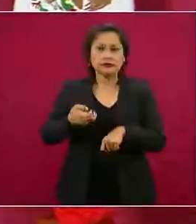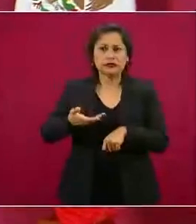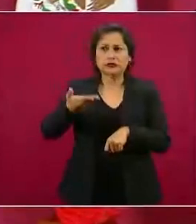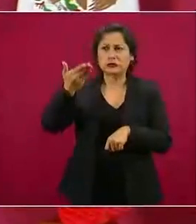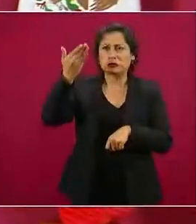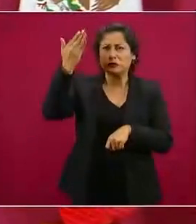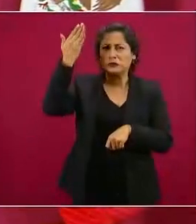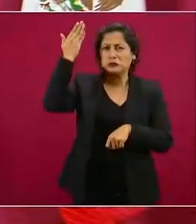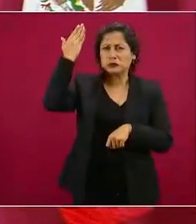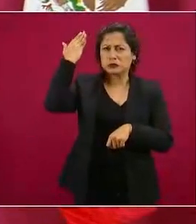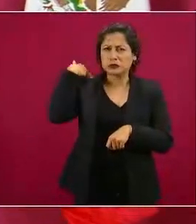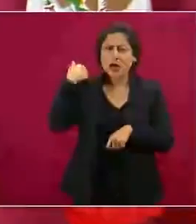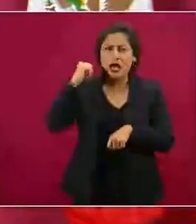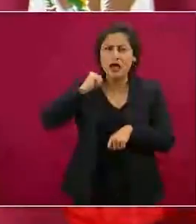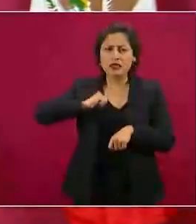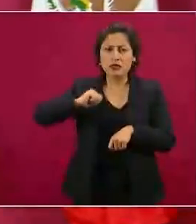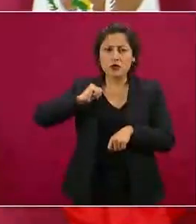importante